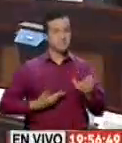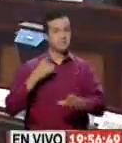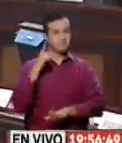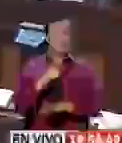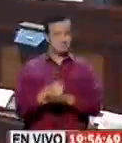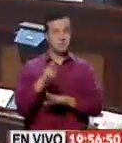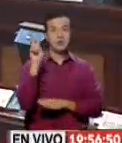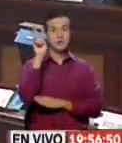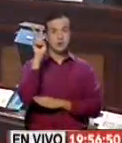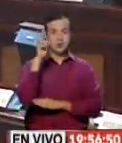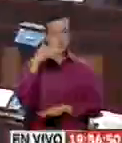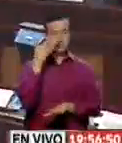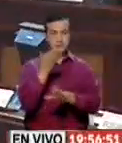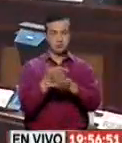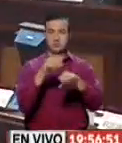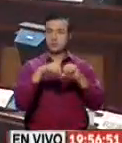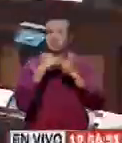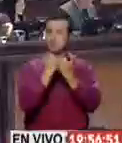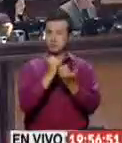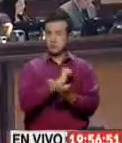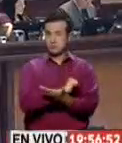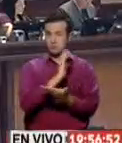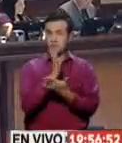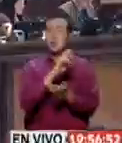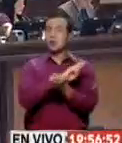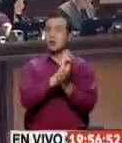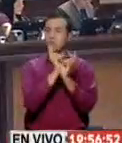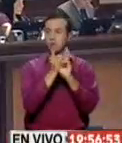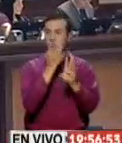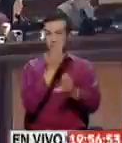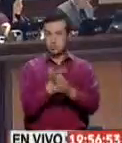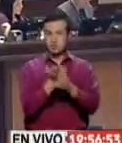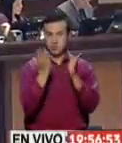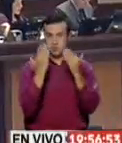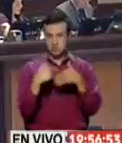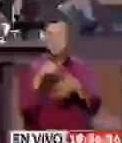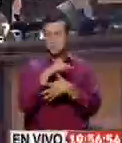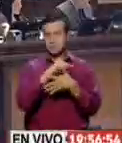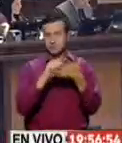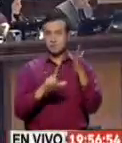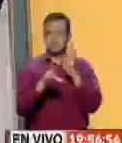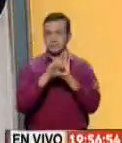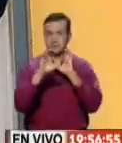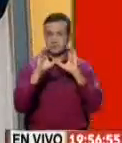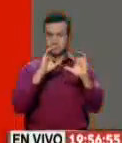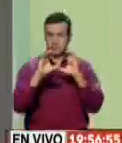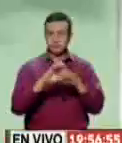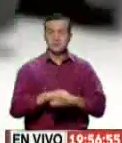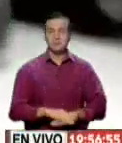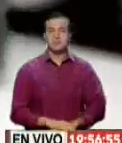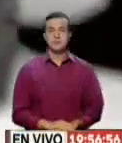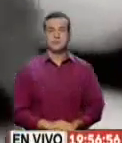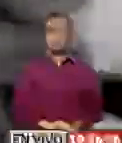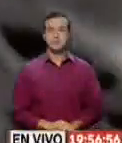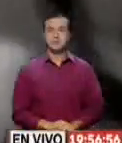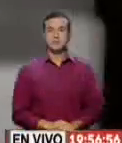Este viernes se envió a la Asamblea Nacional las reformas planteadas en el veto a la ley de comunicación.